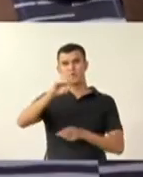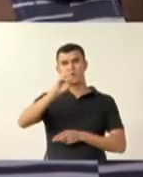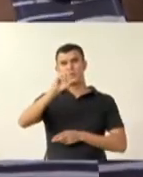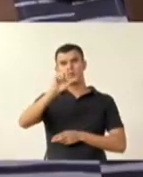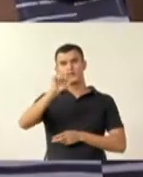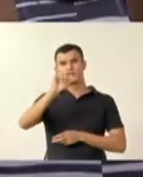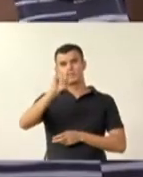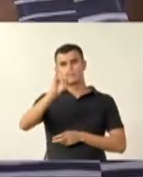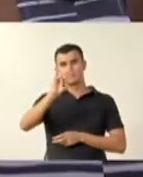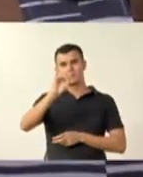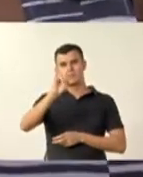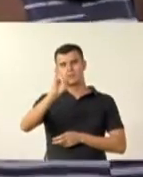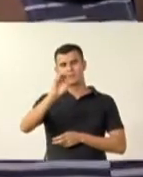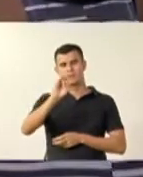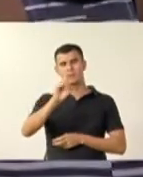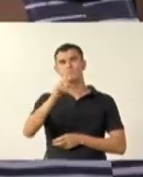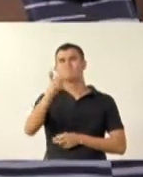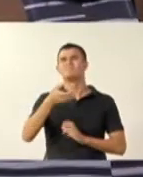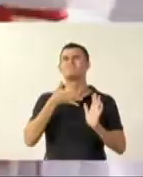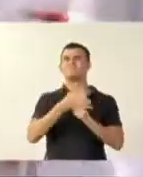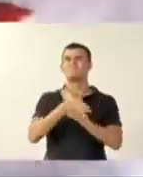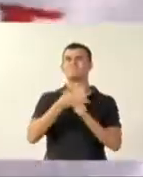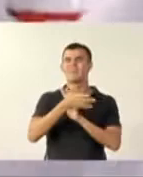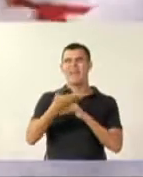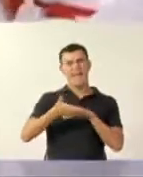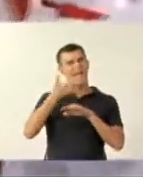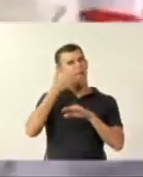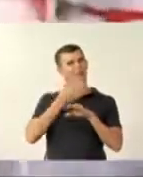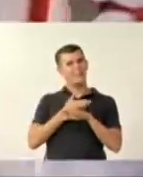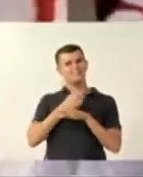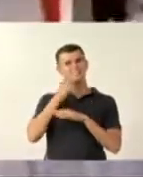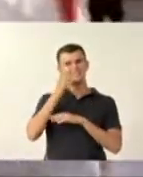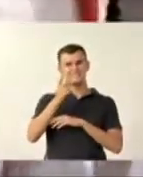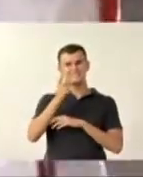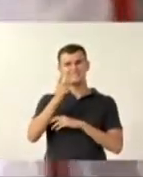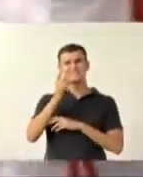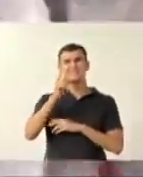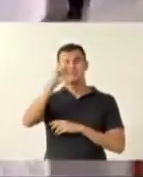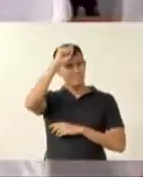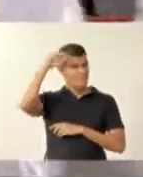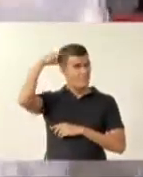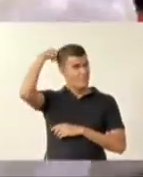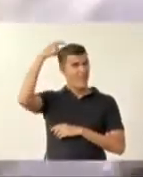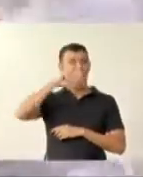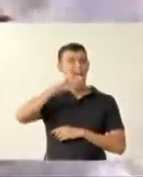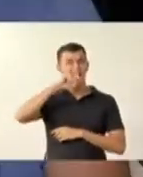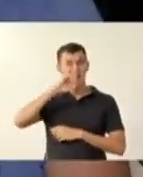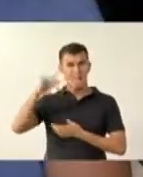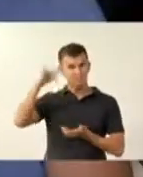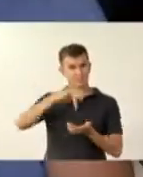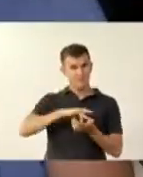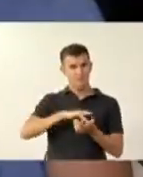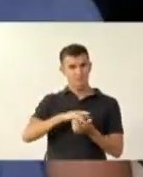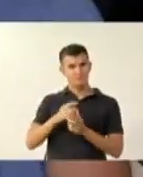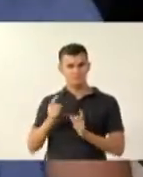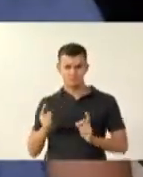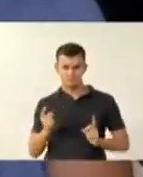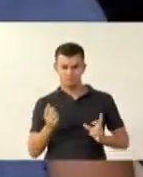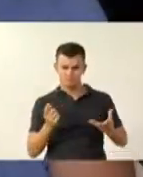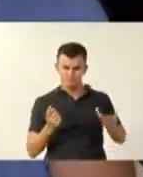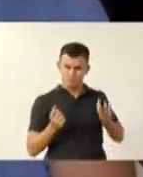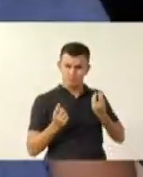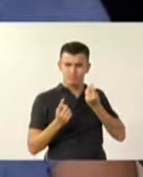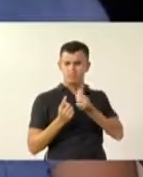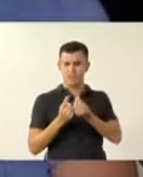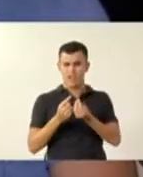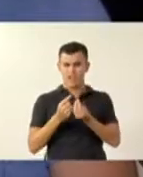su experiencia de hace pocos días presentándose en la bienvenida del Papa Francisco a Colombia. No, es para